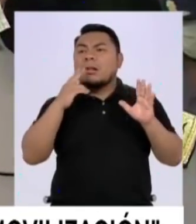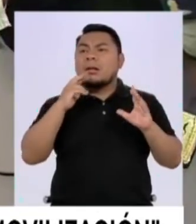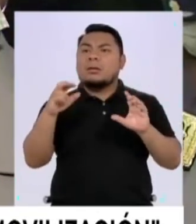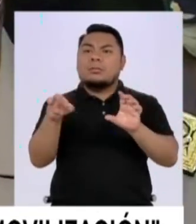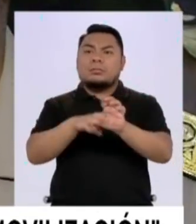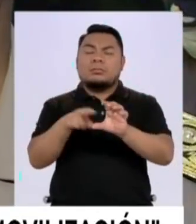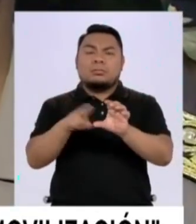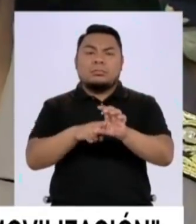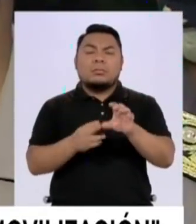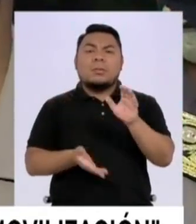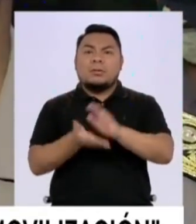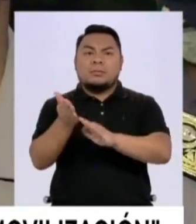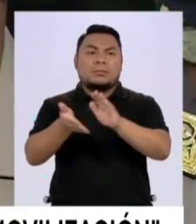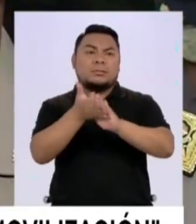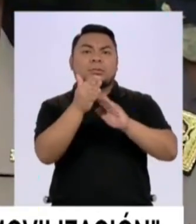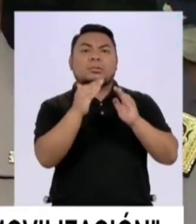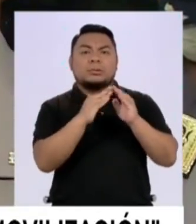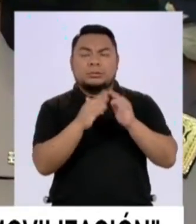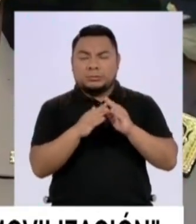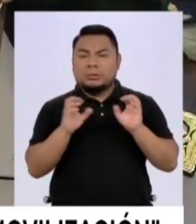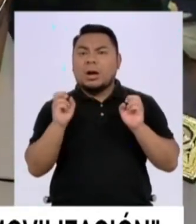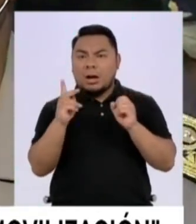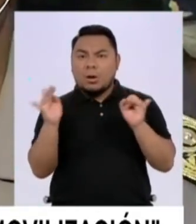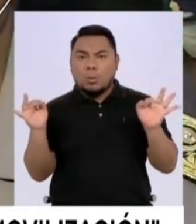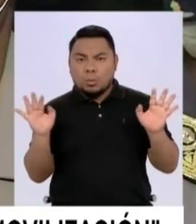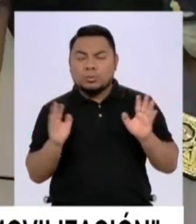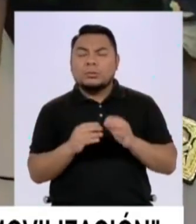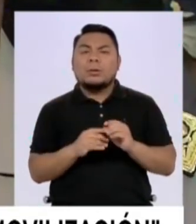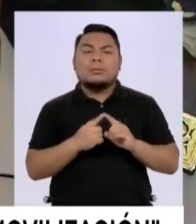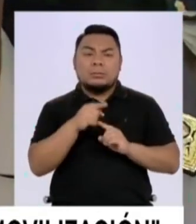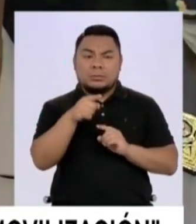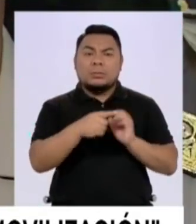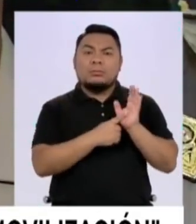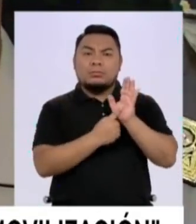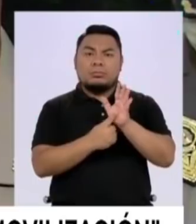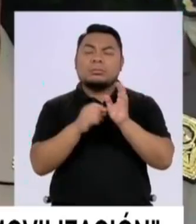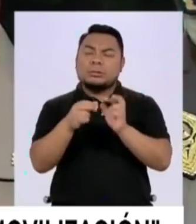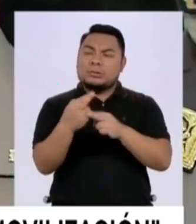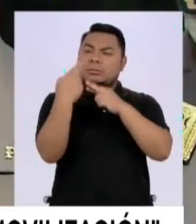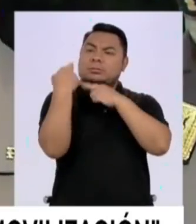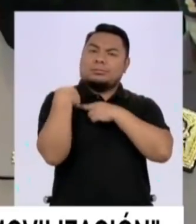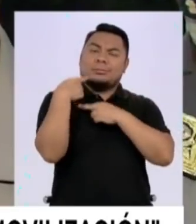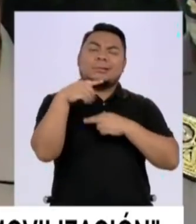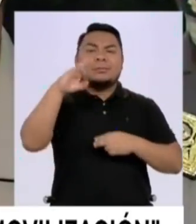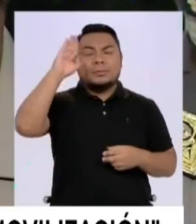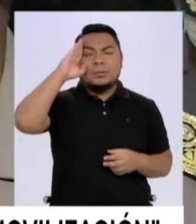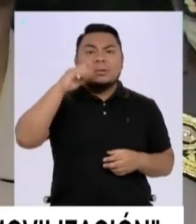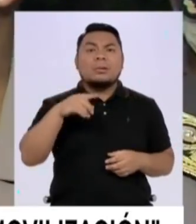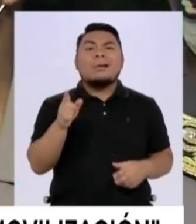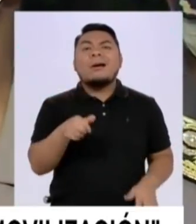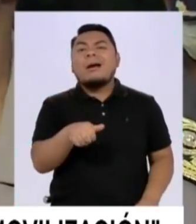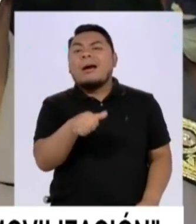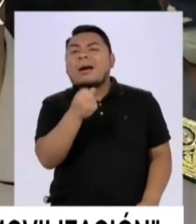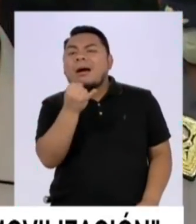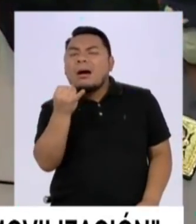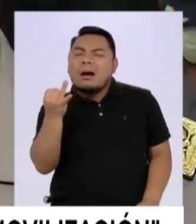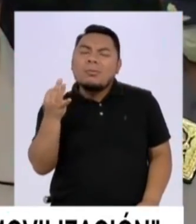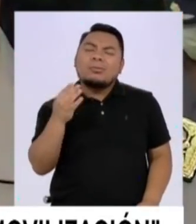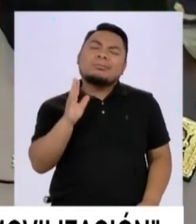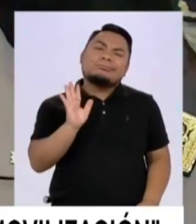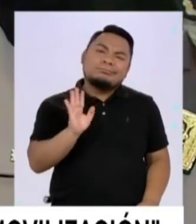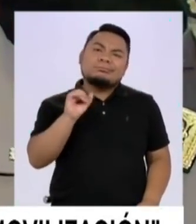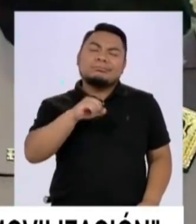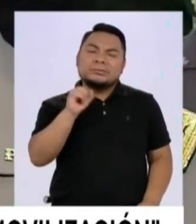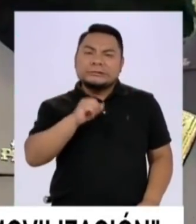se habían quedado en las arterias de Lima. Eso demuestra realmente la cara de la policía. Lo demás son algunas excepciones, casos